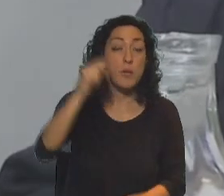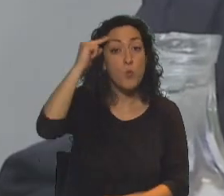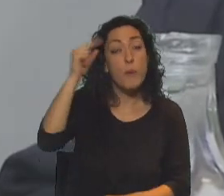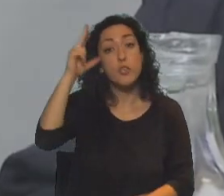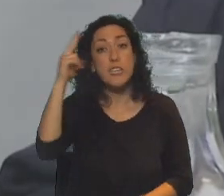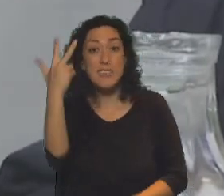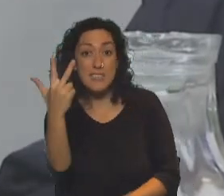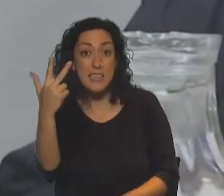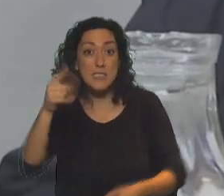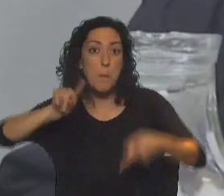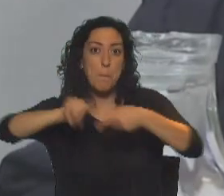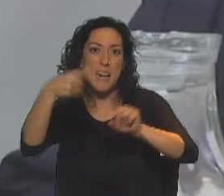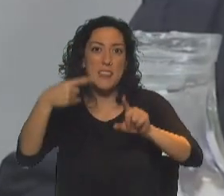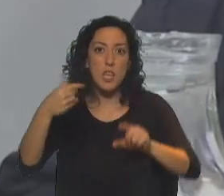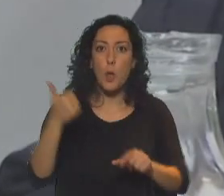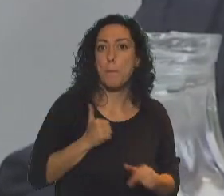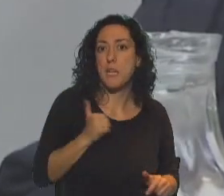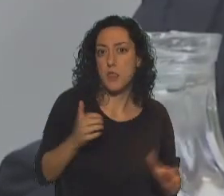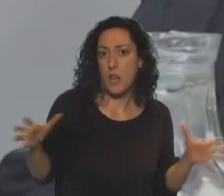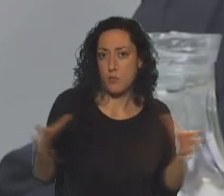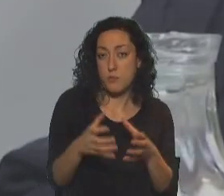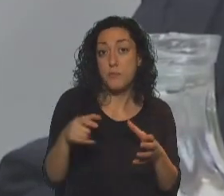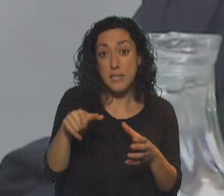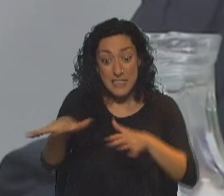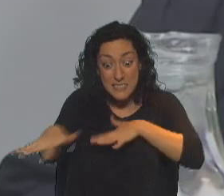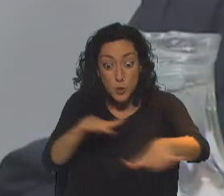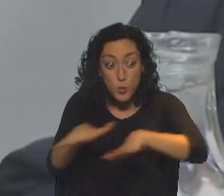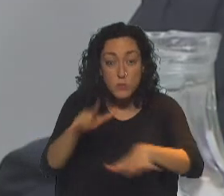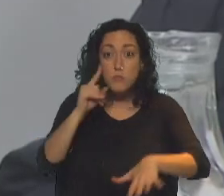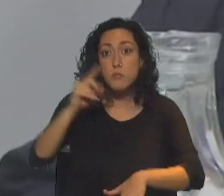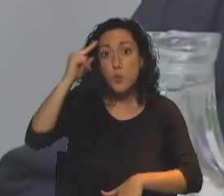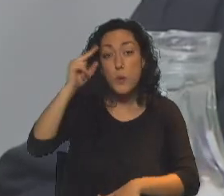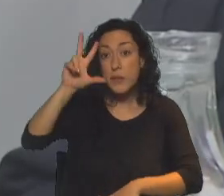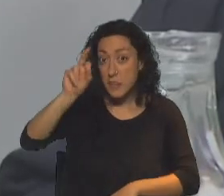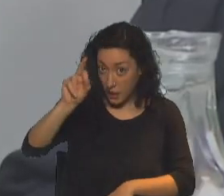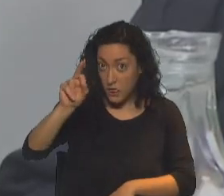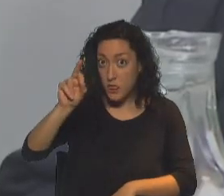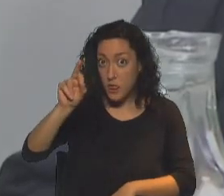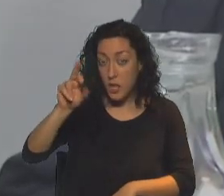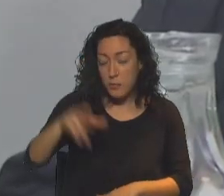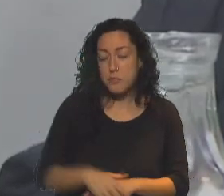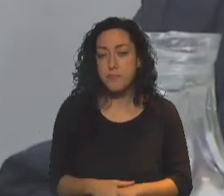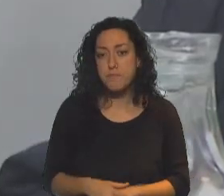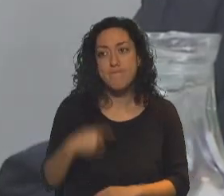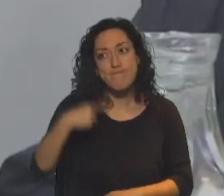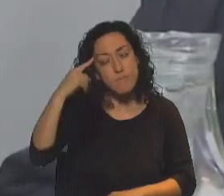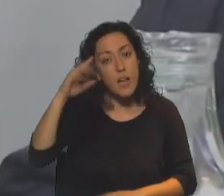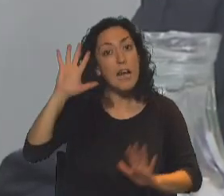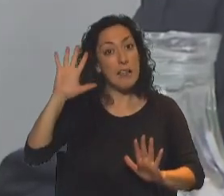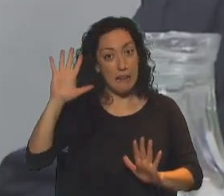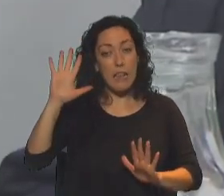Partido Militar. Esto sucedía en 1930. Creo que esto es para